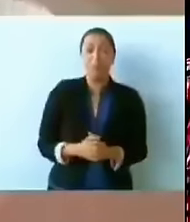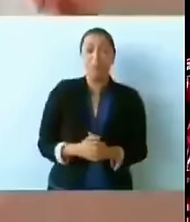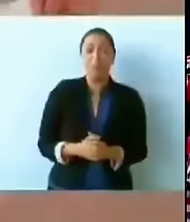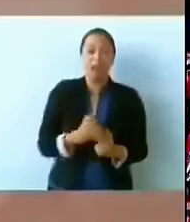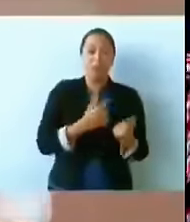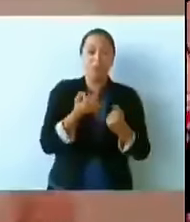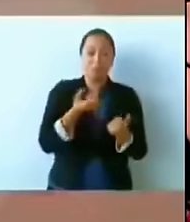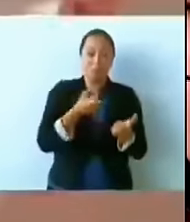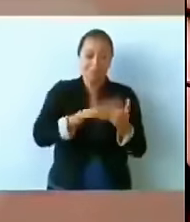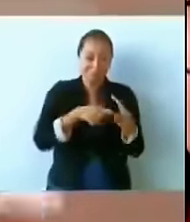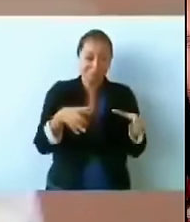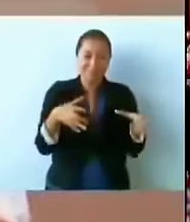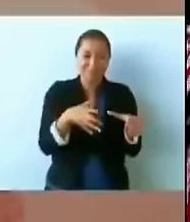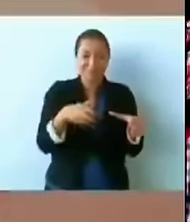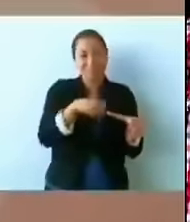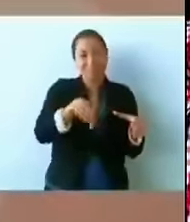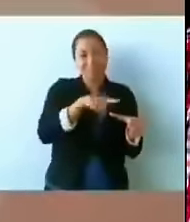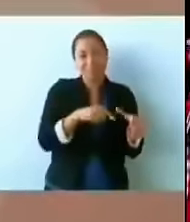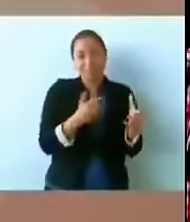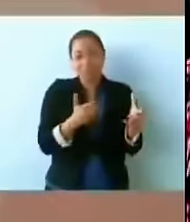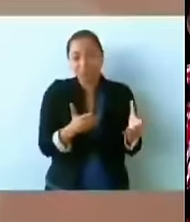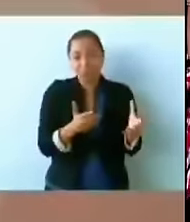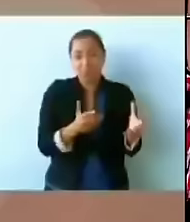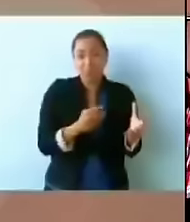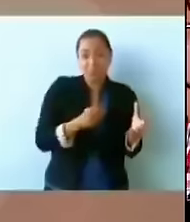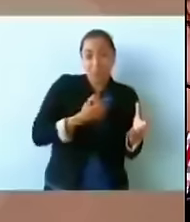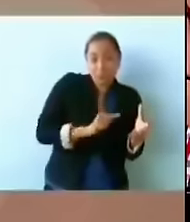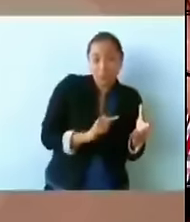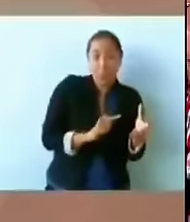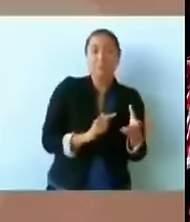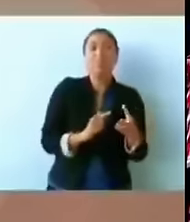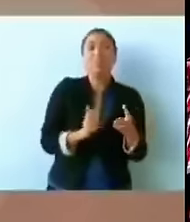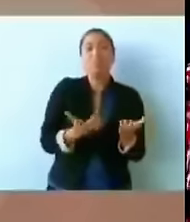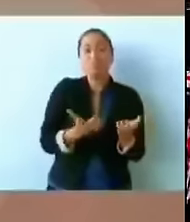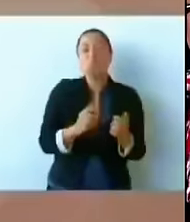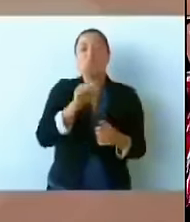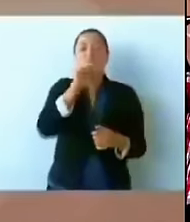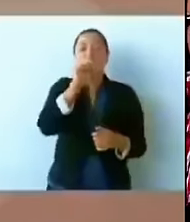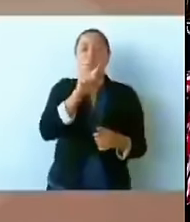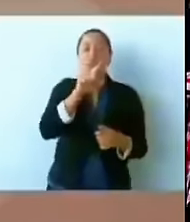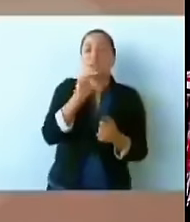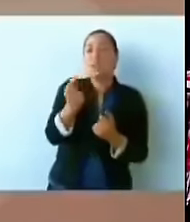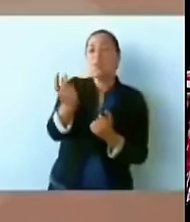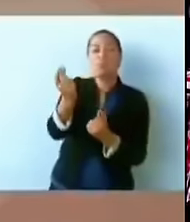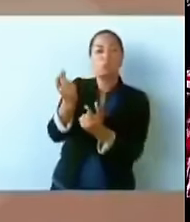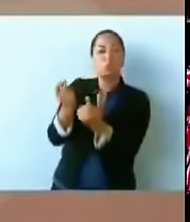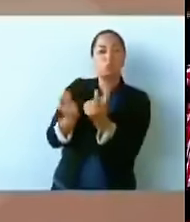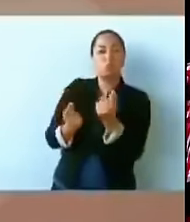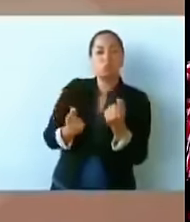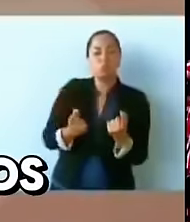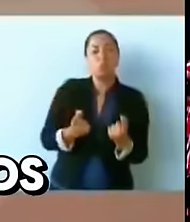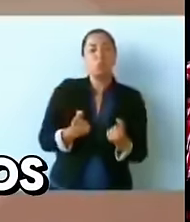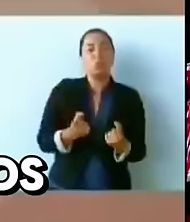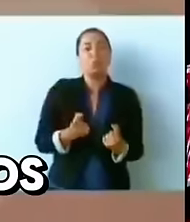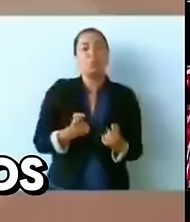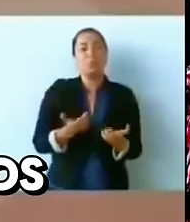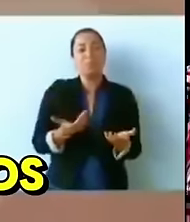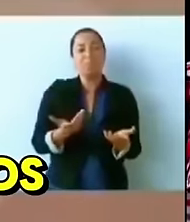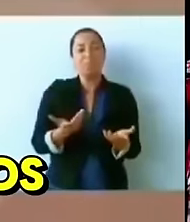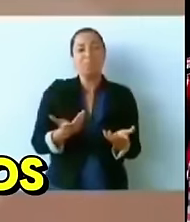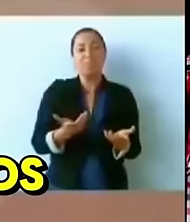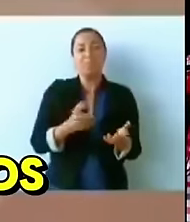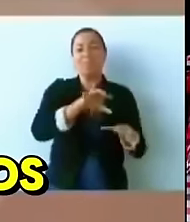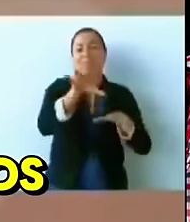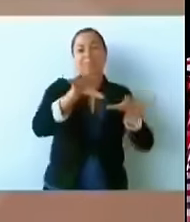adentro, los conservadores, ni también a algunos que están